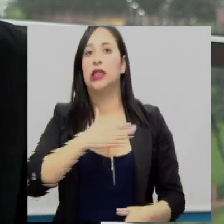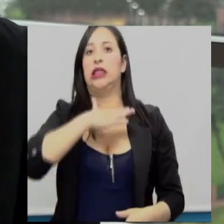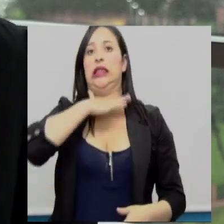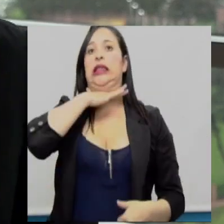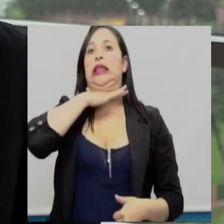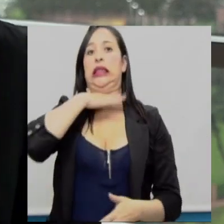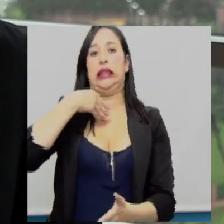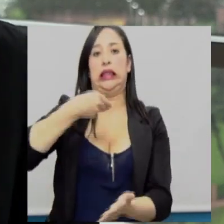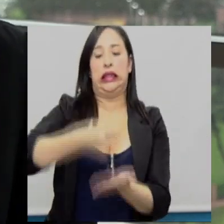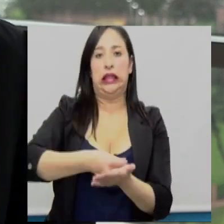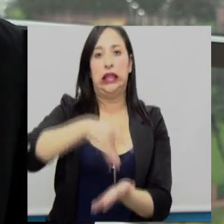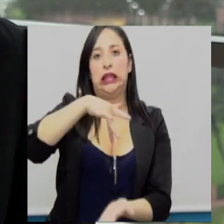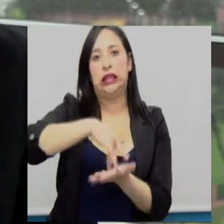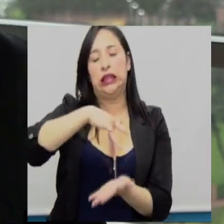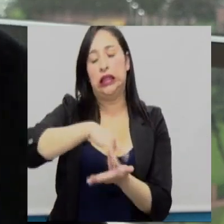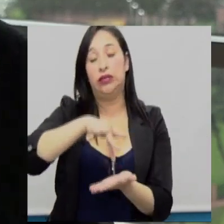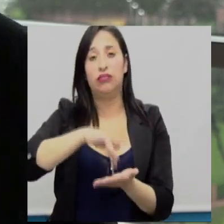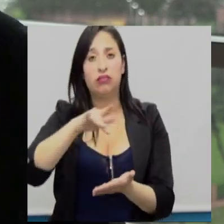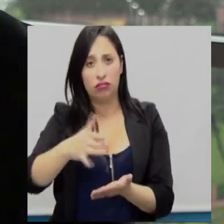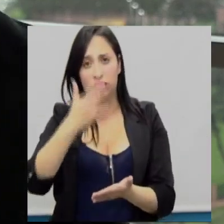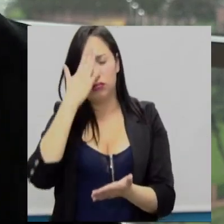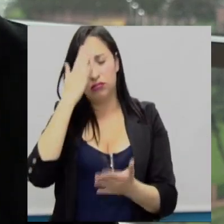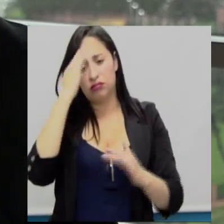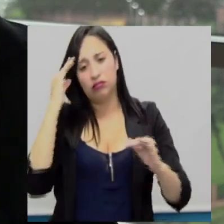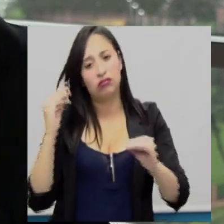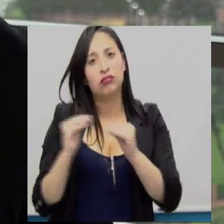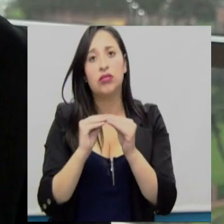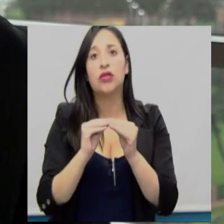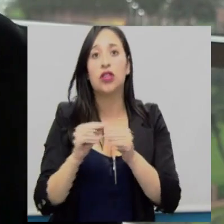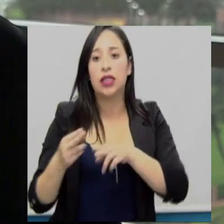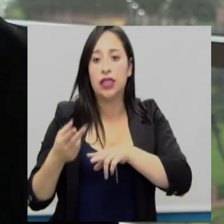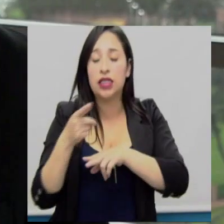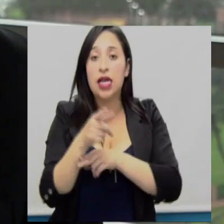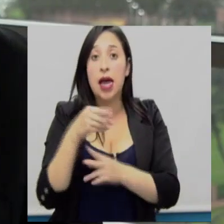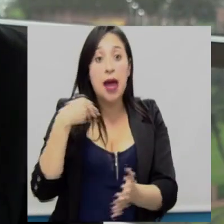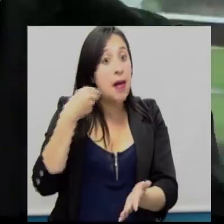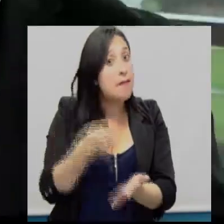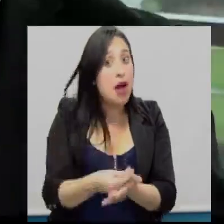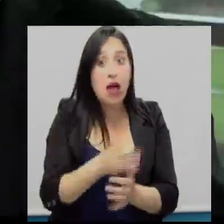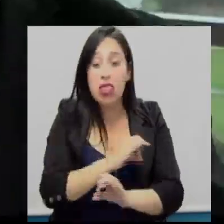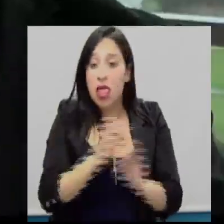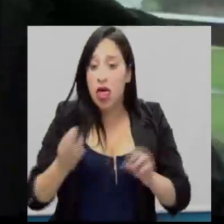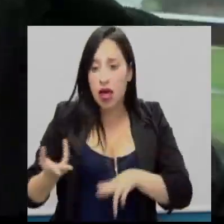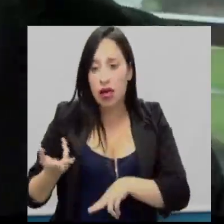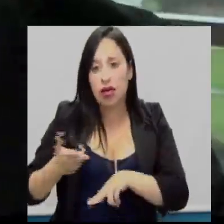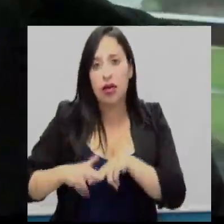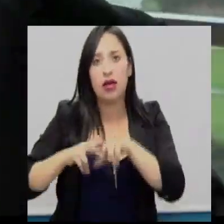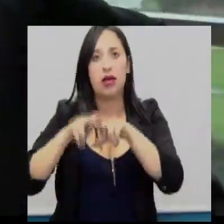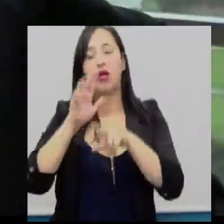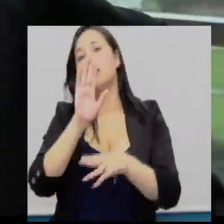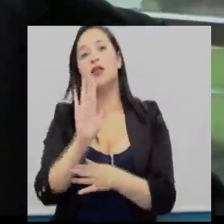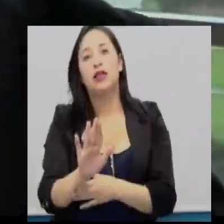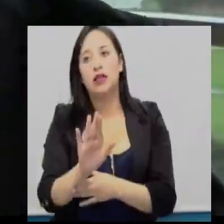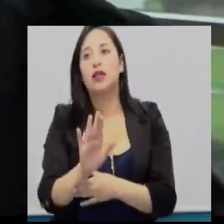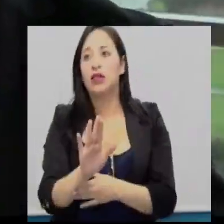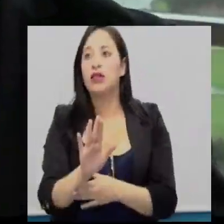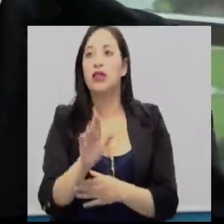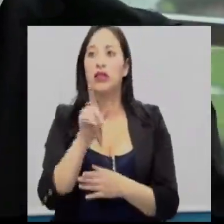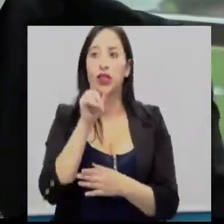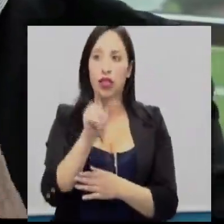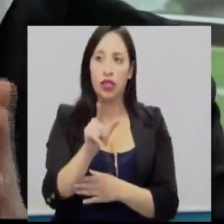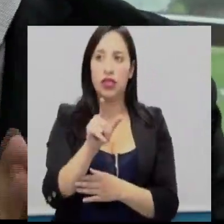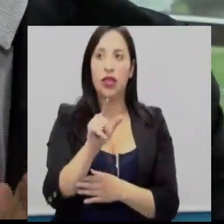terminaban colgándose en el pago de la deuda. Como se colgaban en el pago de la deuda, empezaban a generar intereses moratorios. Y vía Findeter, que fue el aliado estratégico que